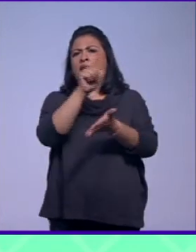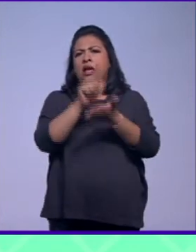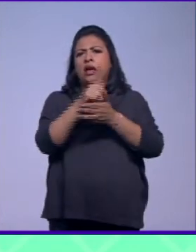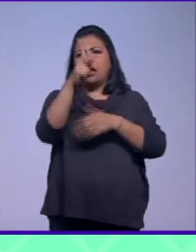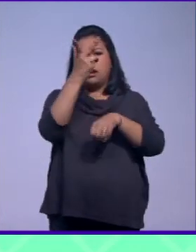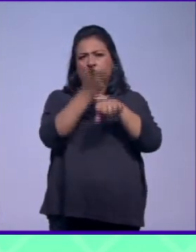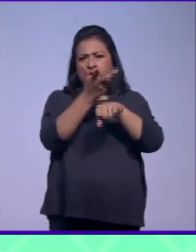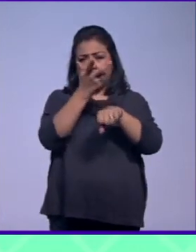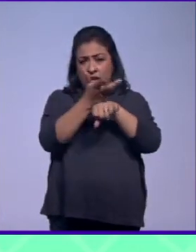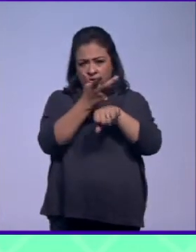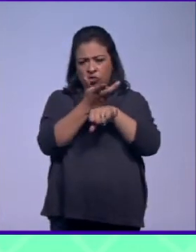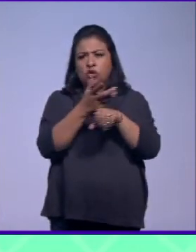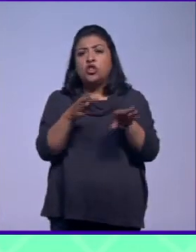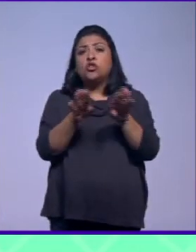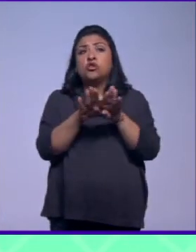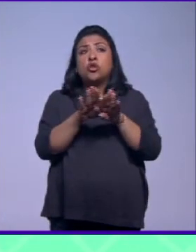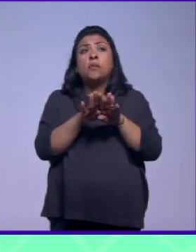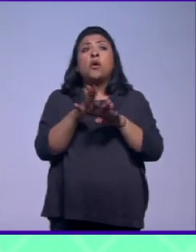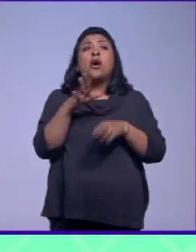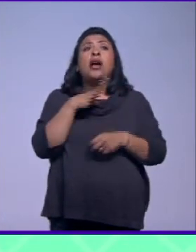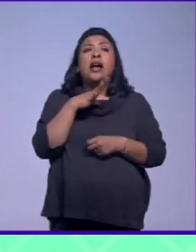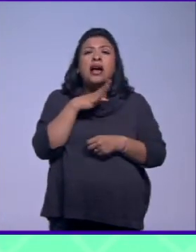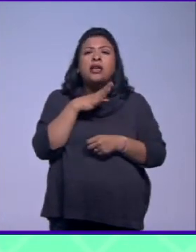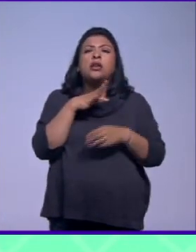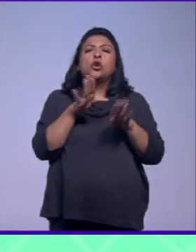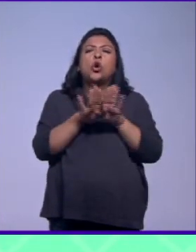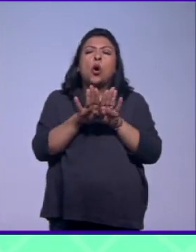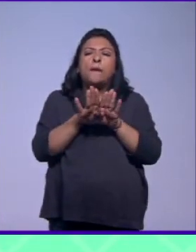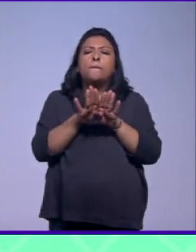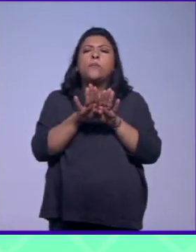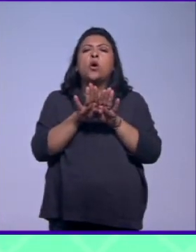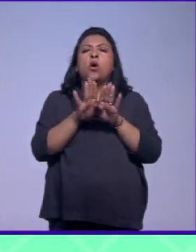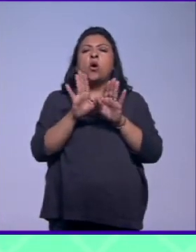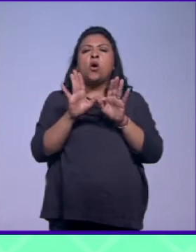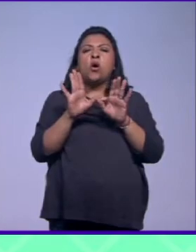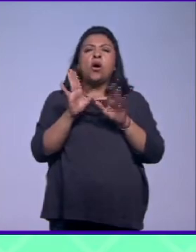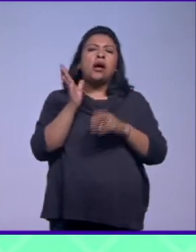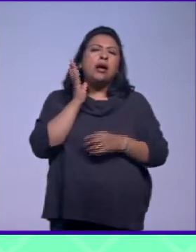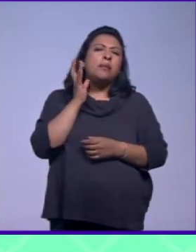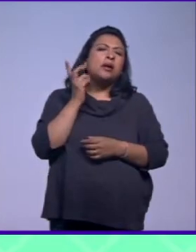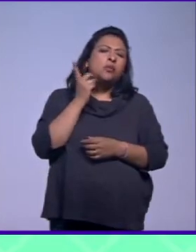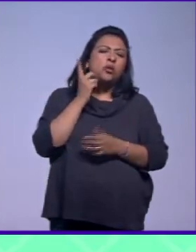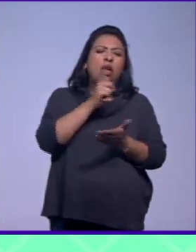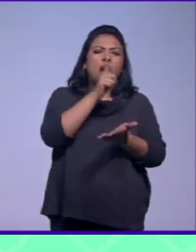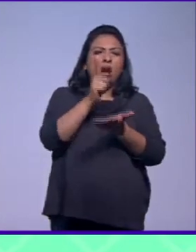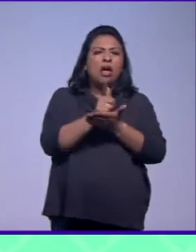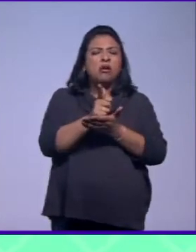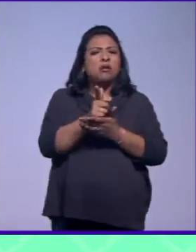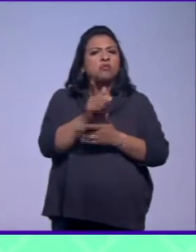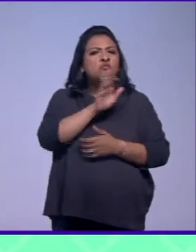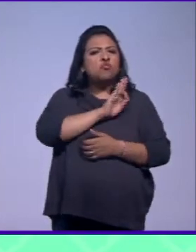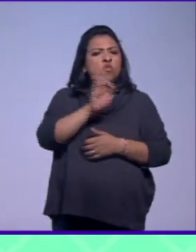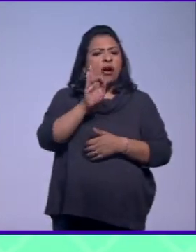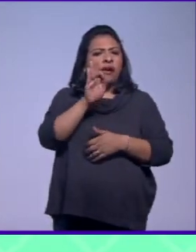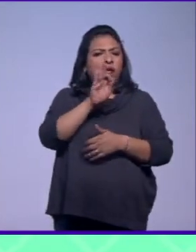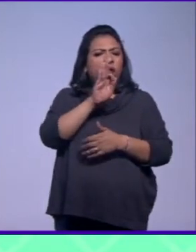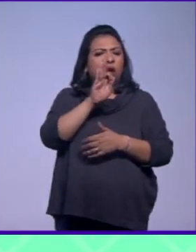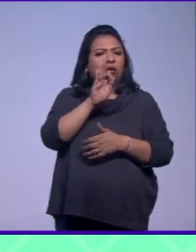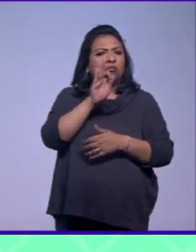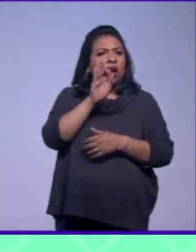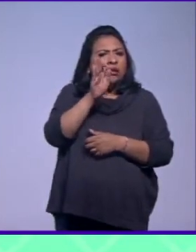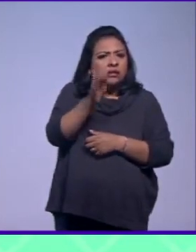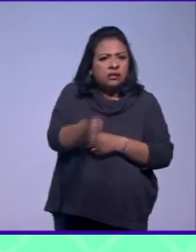haciendo de aquéllas aquellos actos que el congreso y las leyes le permiten al mandatario estadounidense